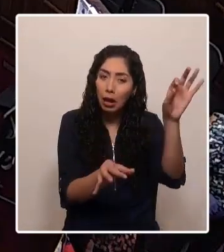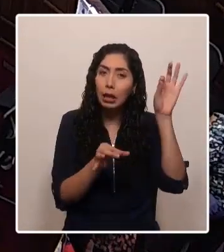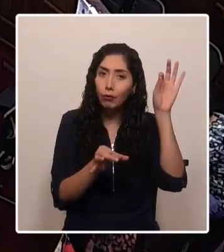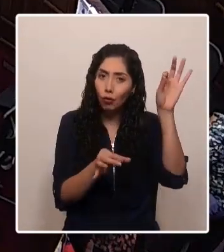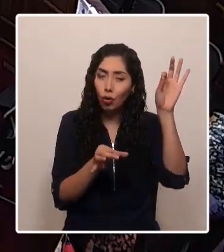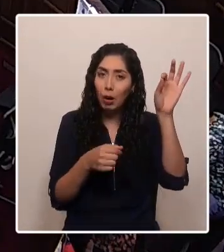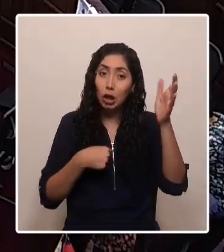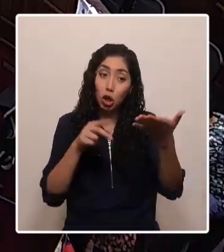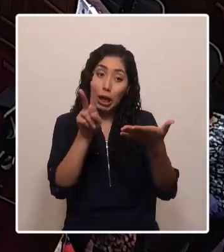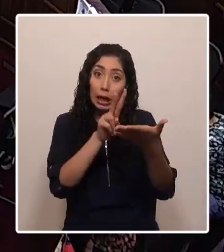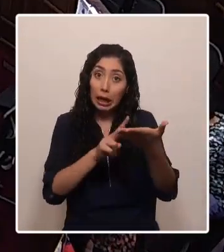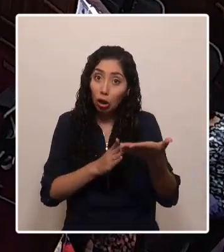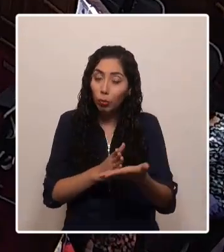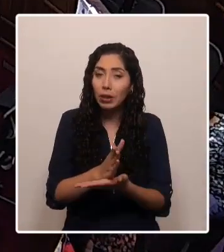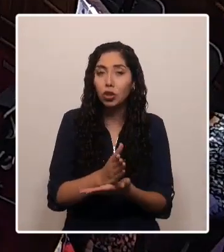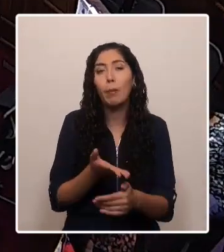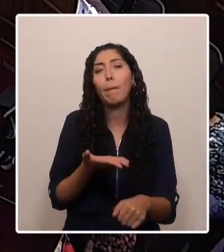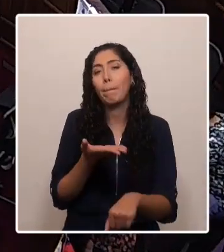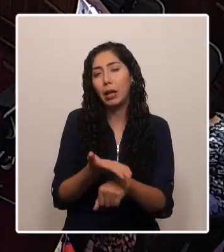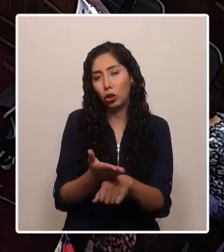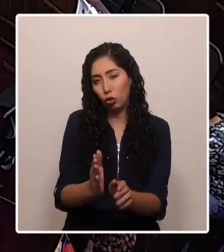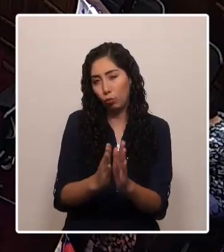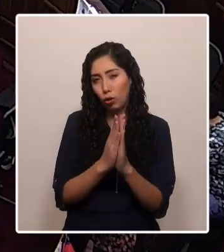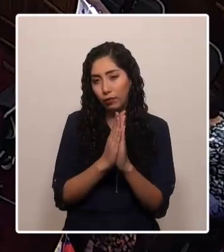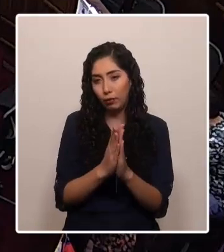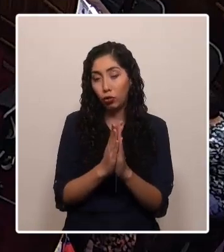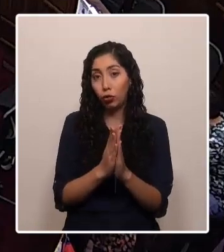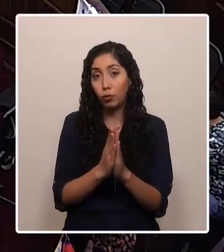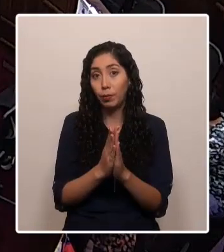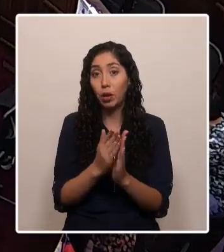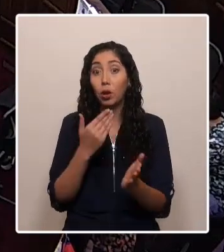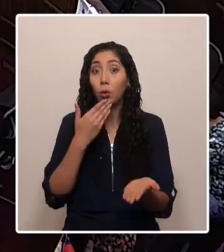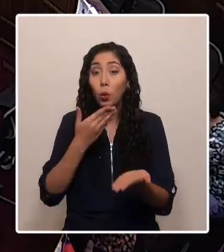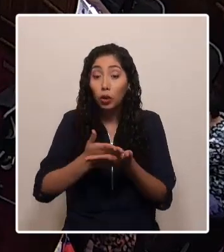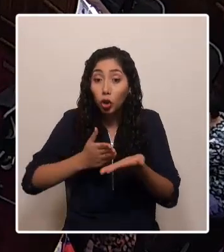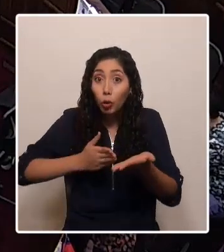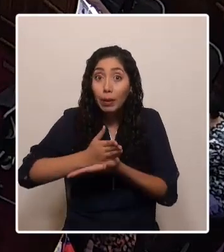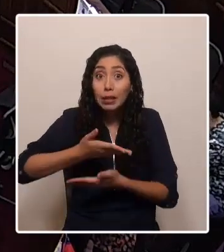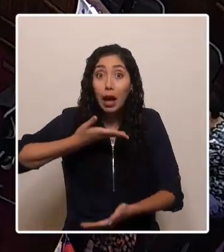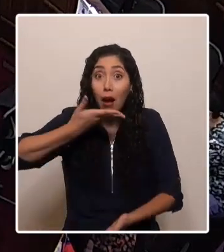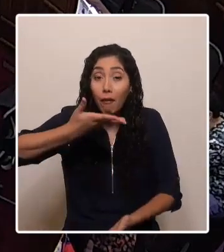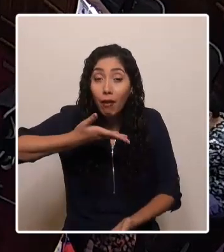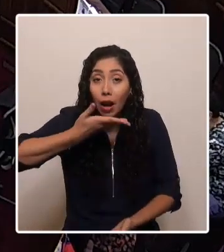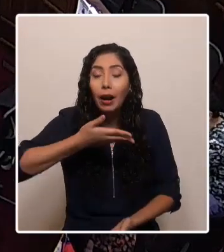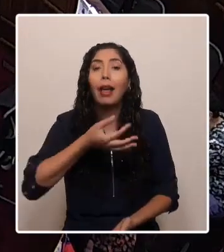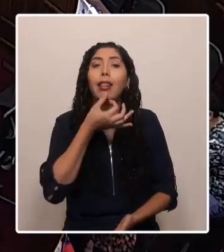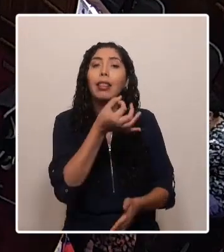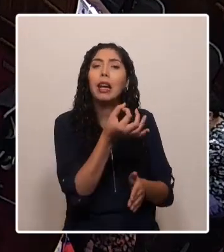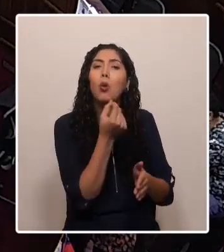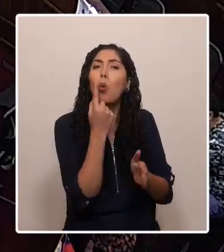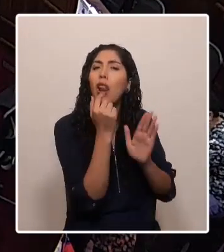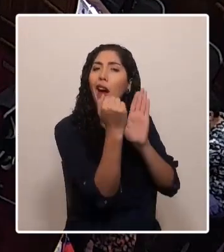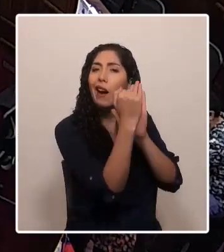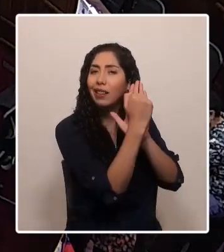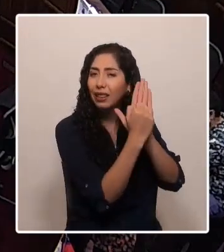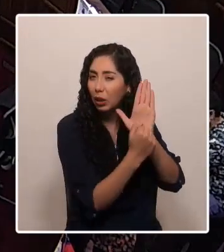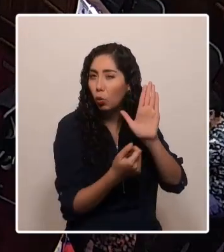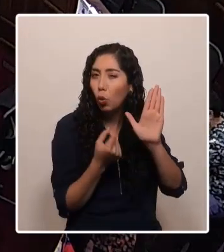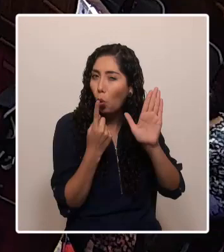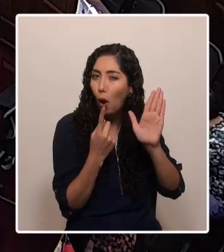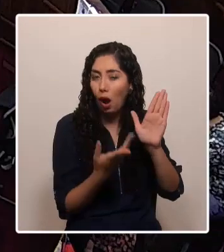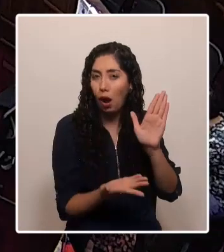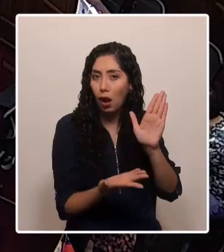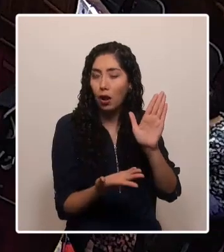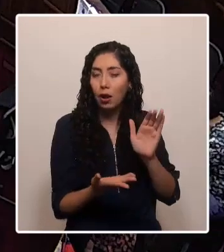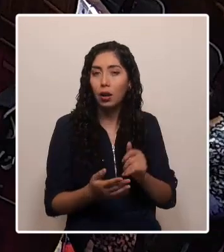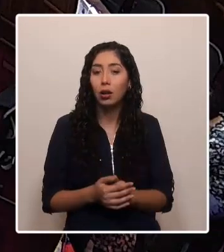les solicito por favor que mencionen los artículos a los cuales van a hacer alusión con su intervención de la manera como